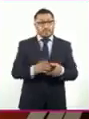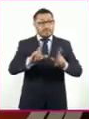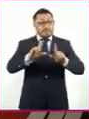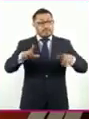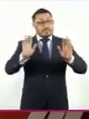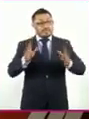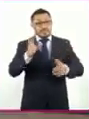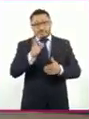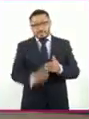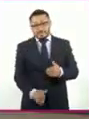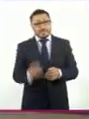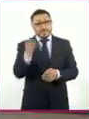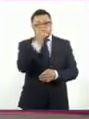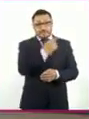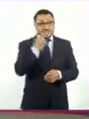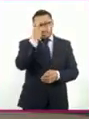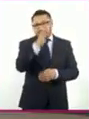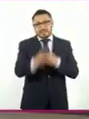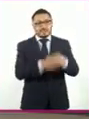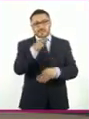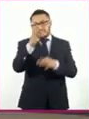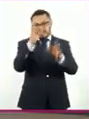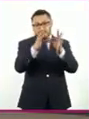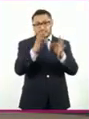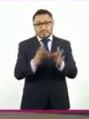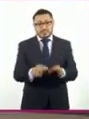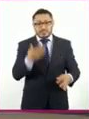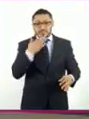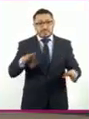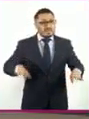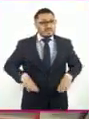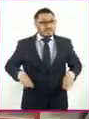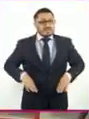terminados, verifican que tengan las características esperadas.